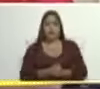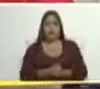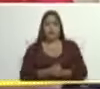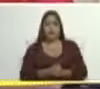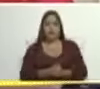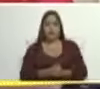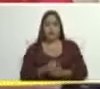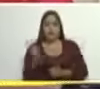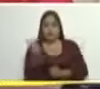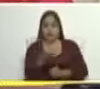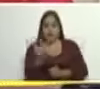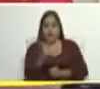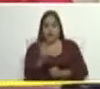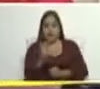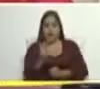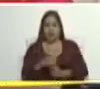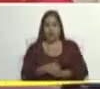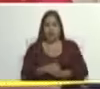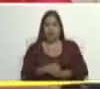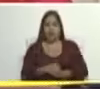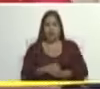que Venezuela,